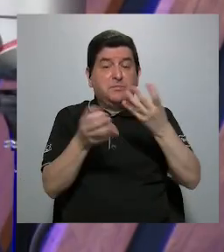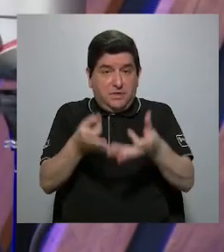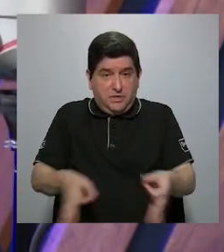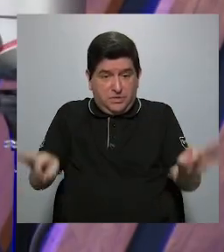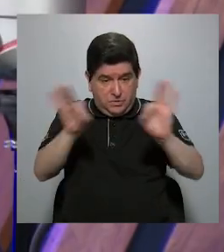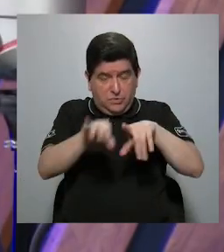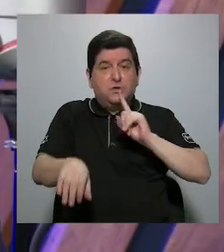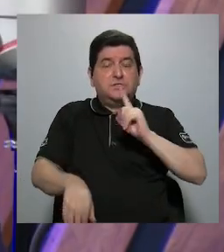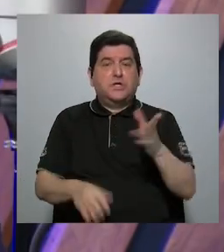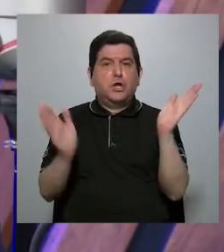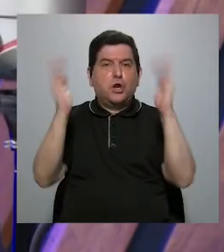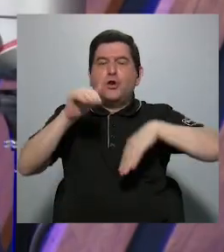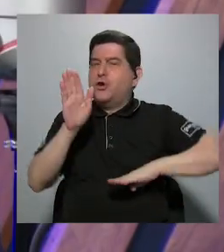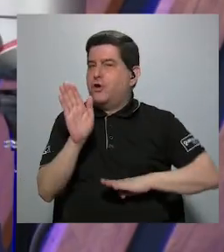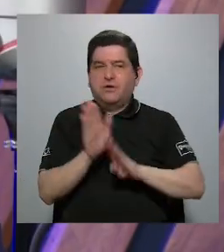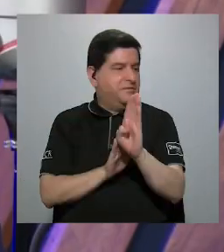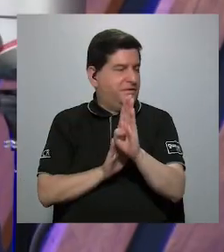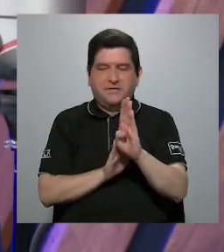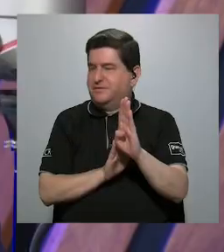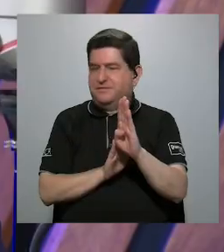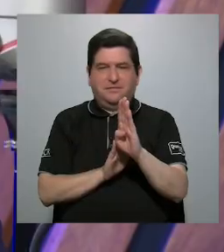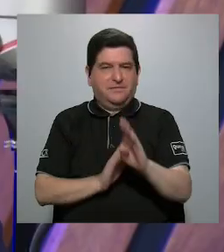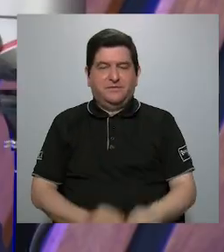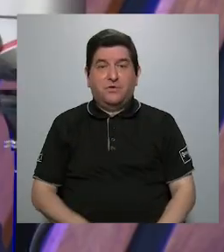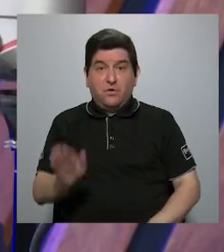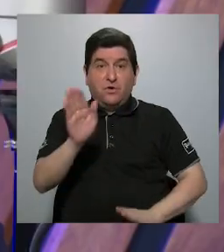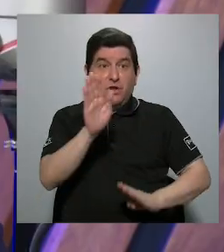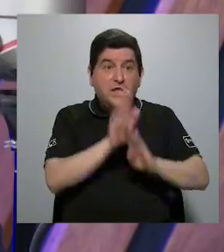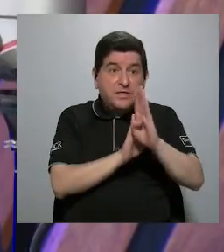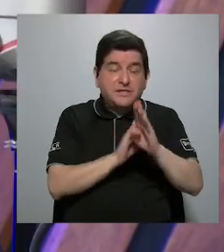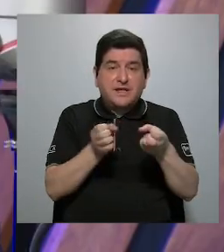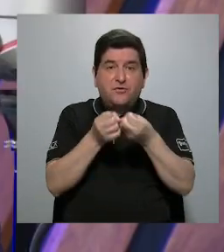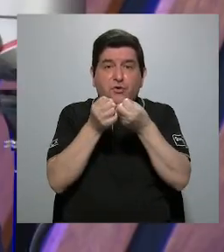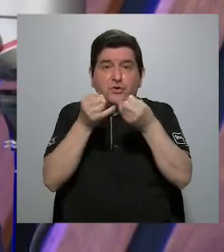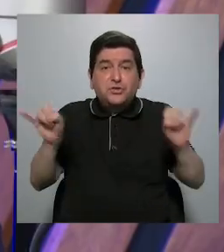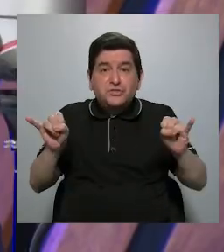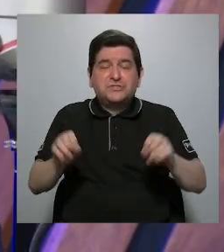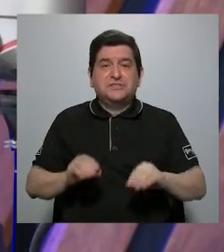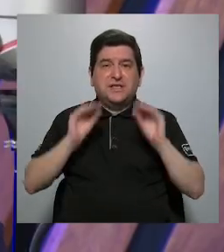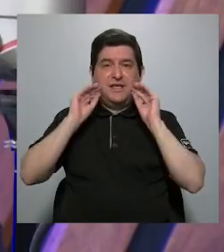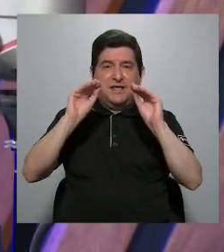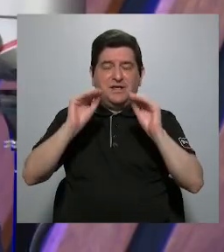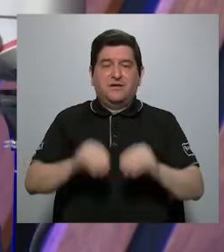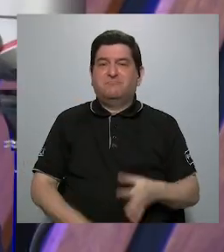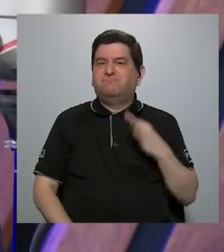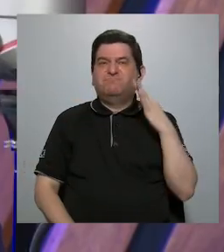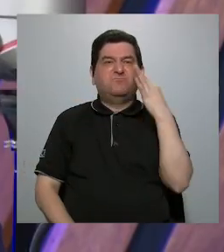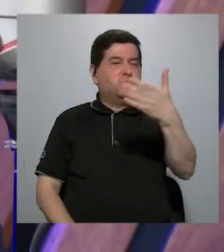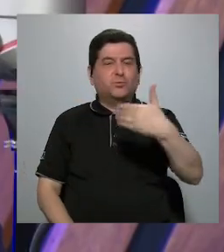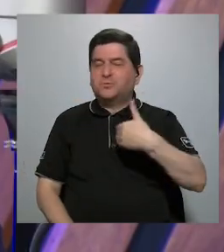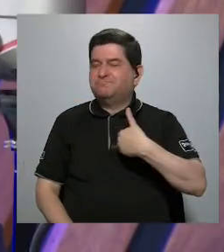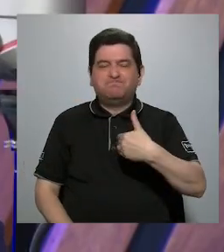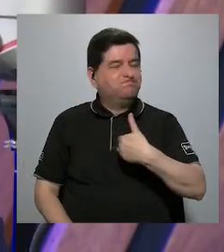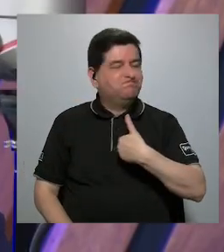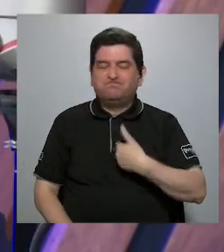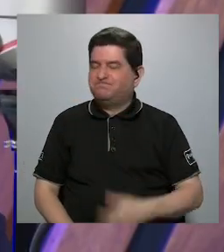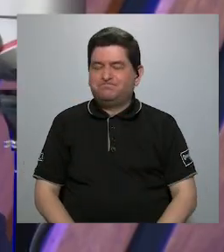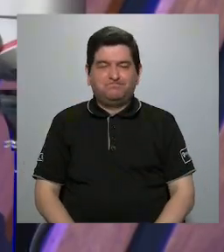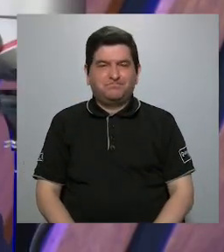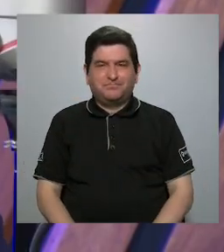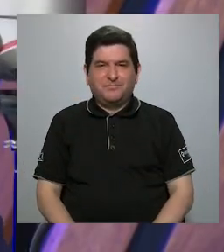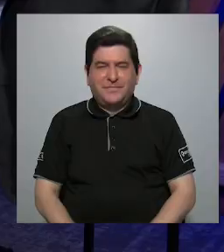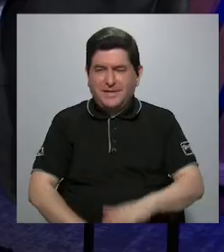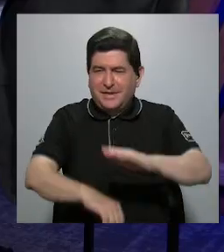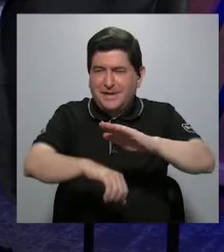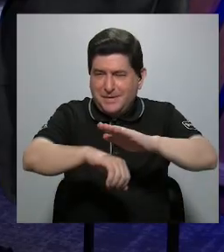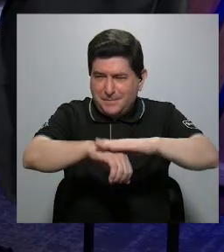importante decirlo, no hay desarrollo. Y el desarrollo sin educación no tiene futuro. Y entonces,